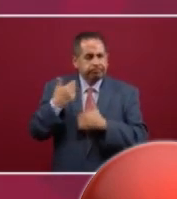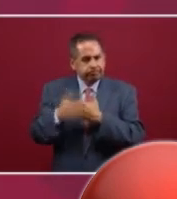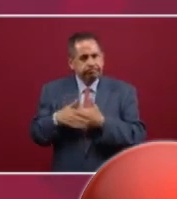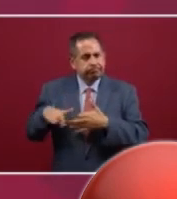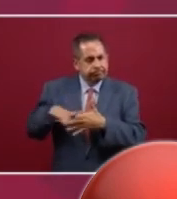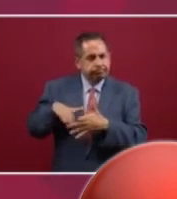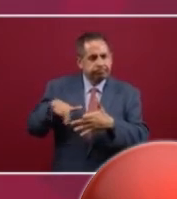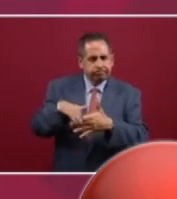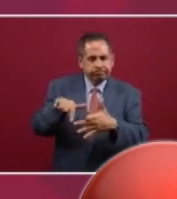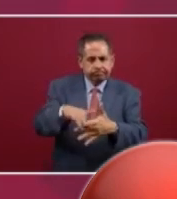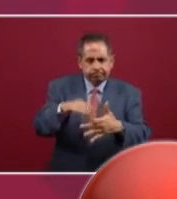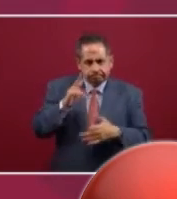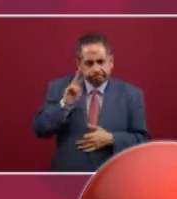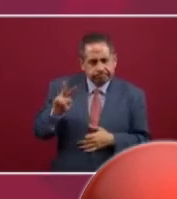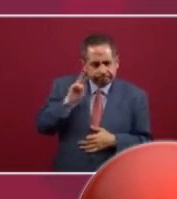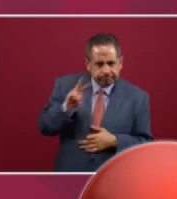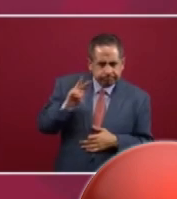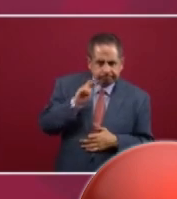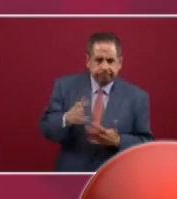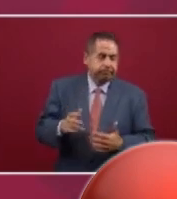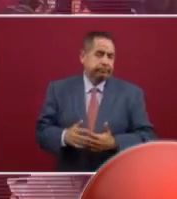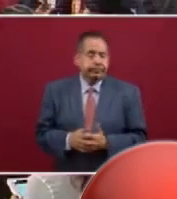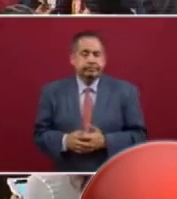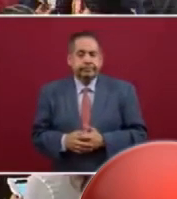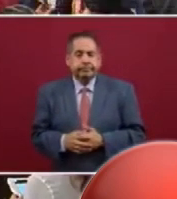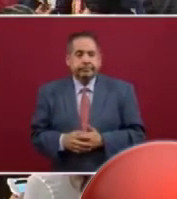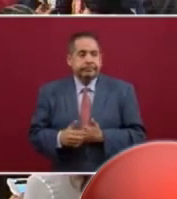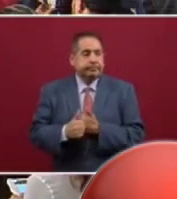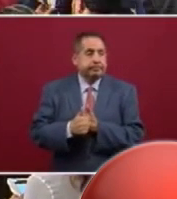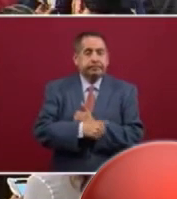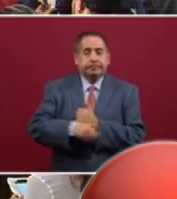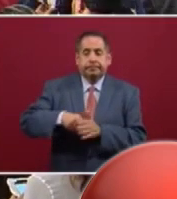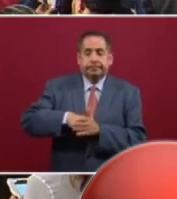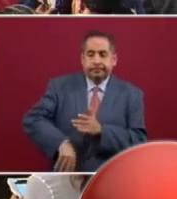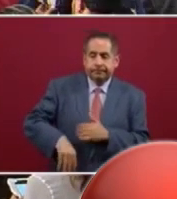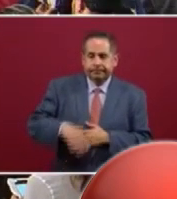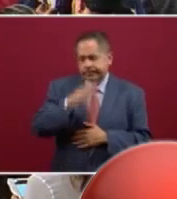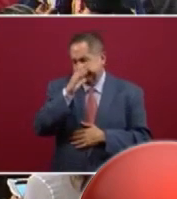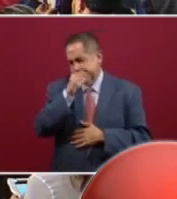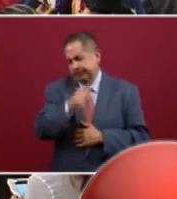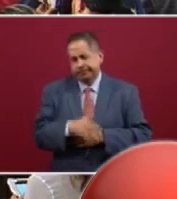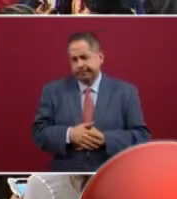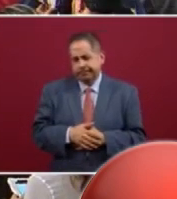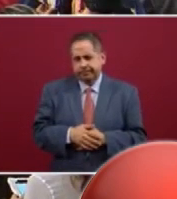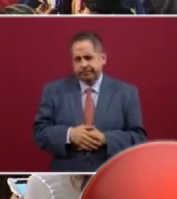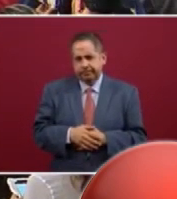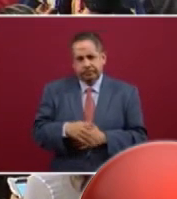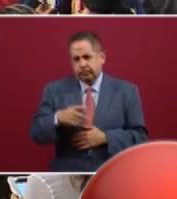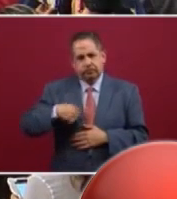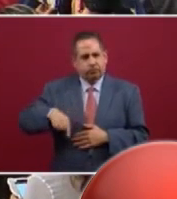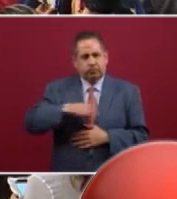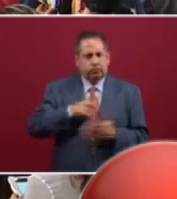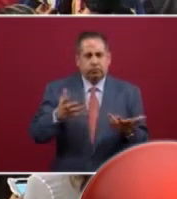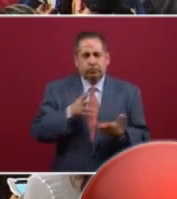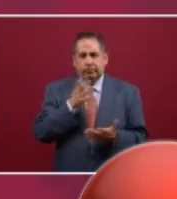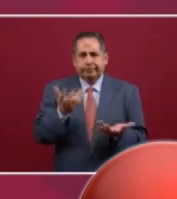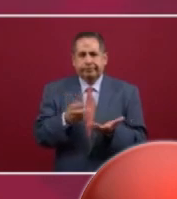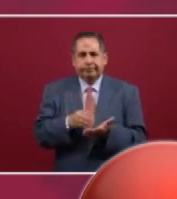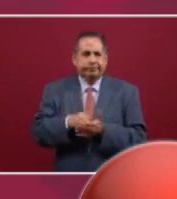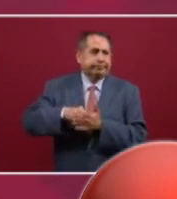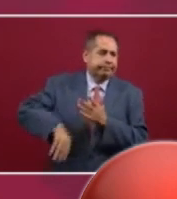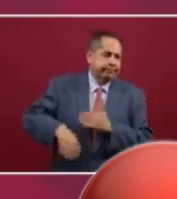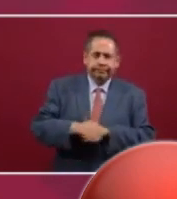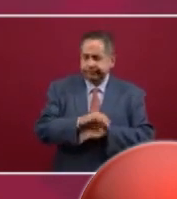constantemente, porque no se pueden ocultar datos, nunca lo haríamos,